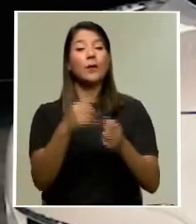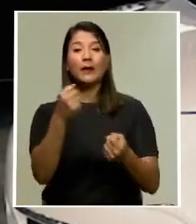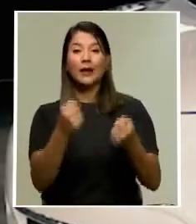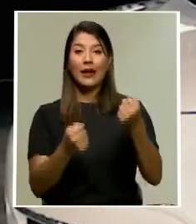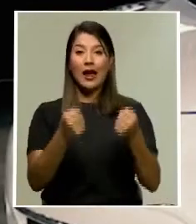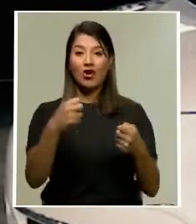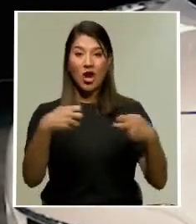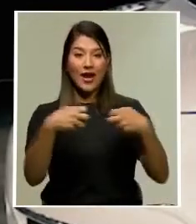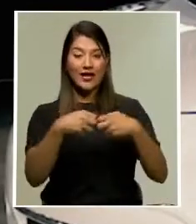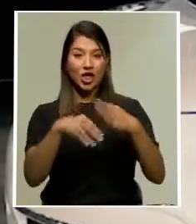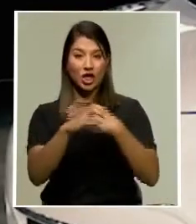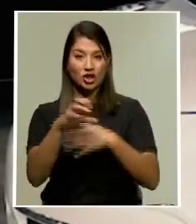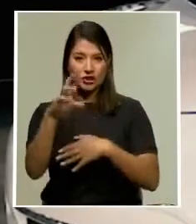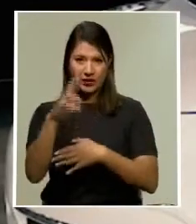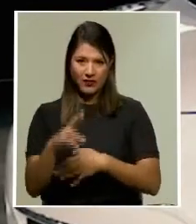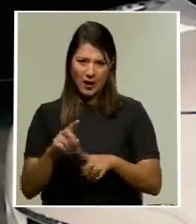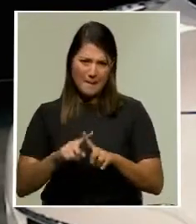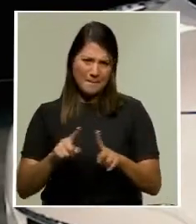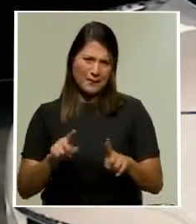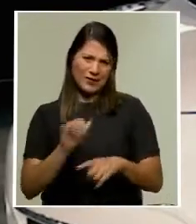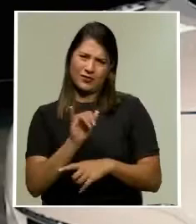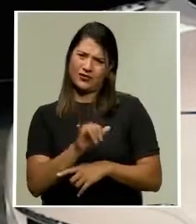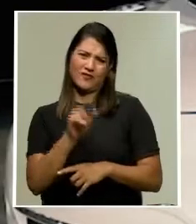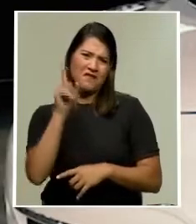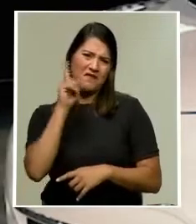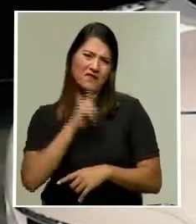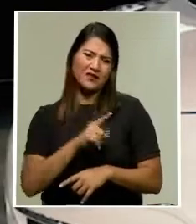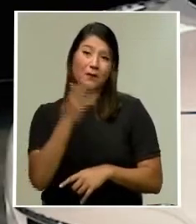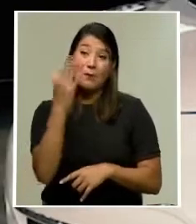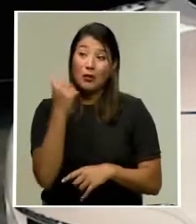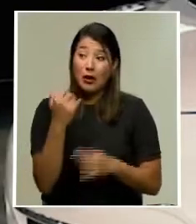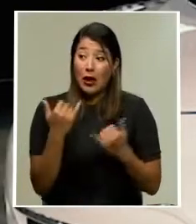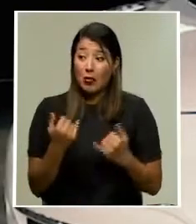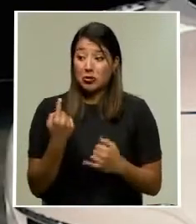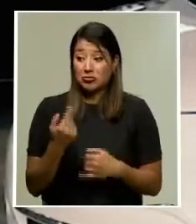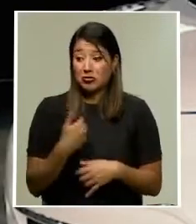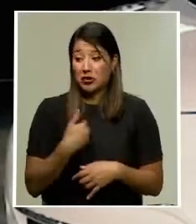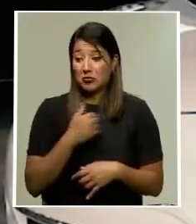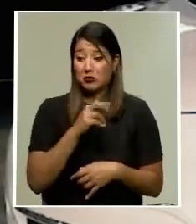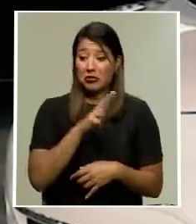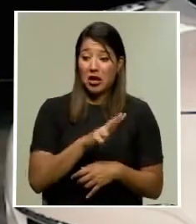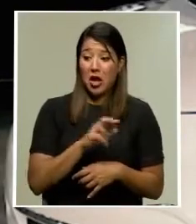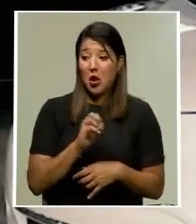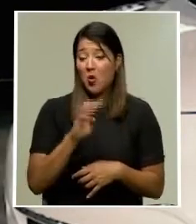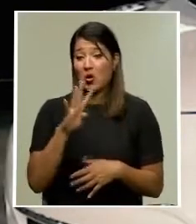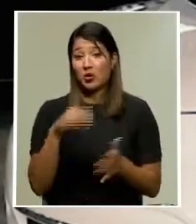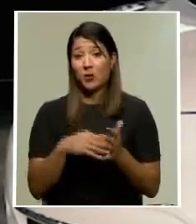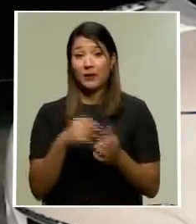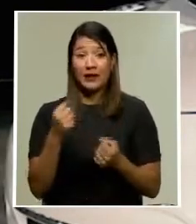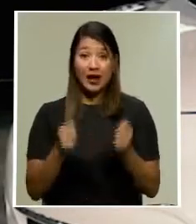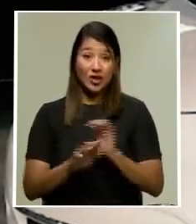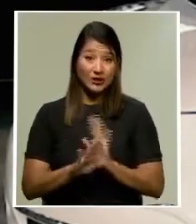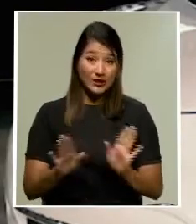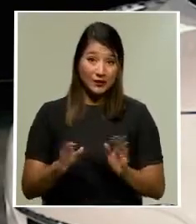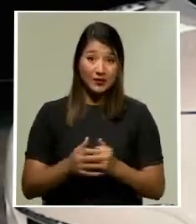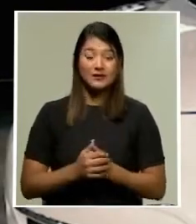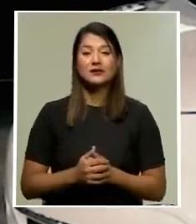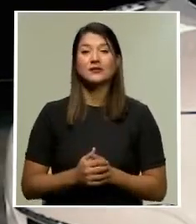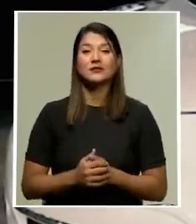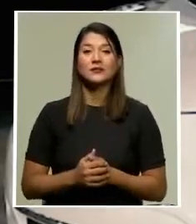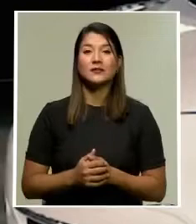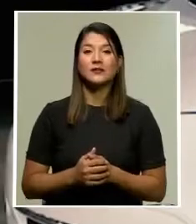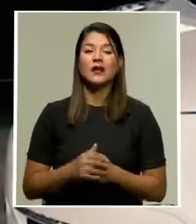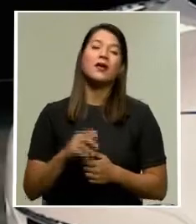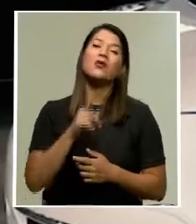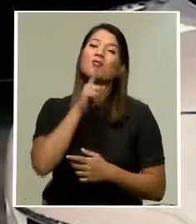el país. Y cosa que resulta totalmente falsa, porque ahora si acaso llegamos a 3 o 4.000 unidades. Ha habido